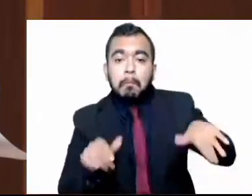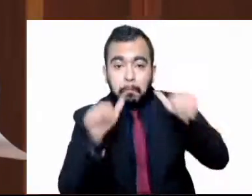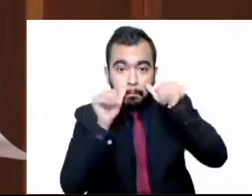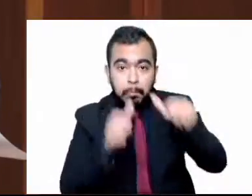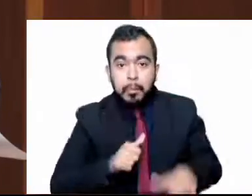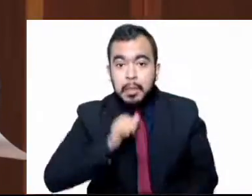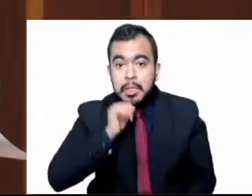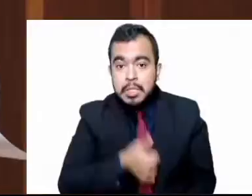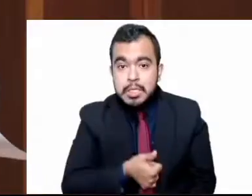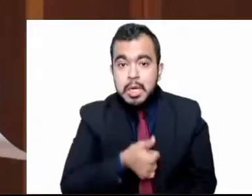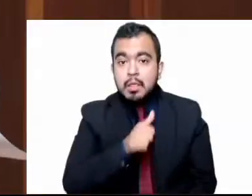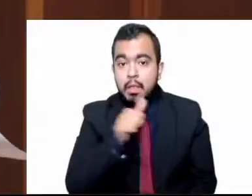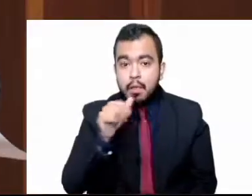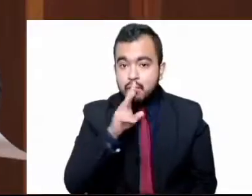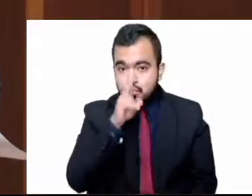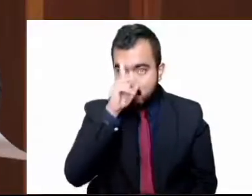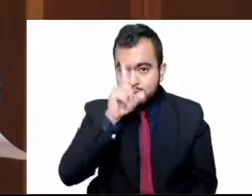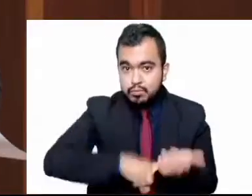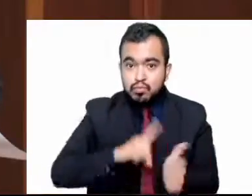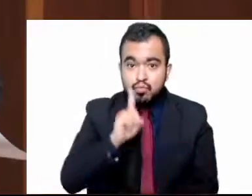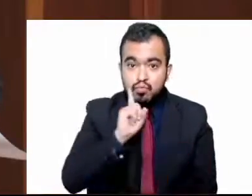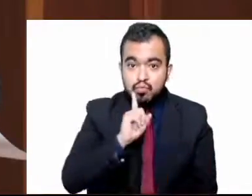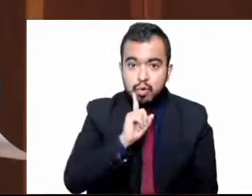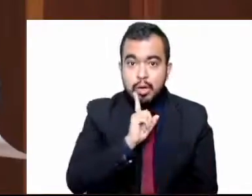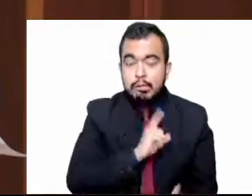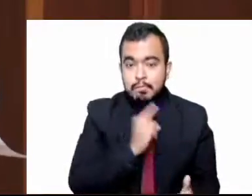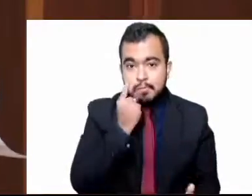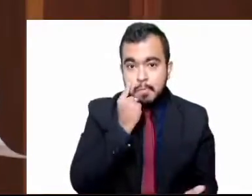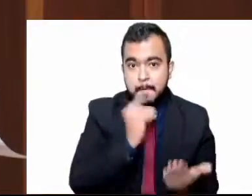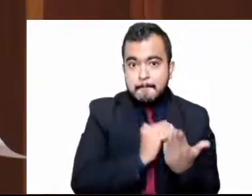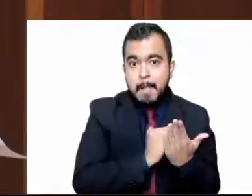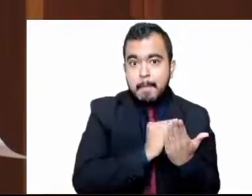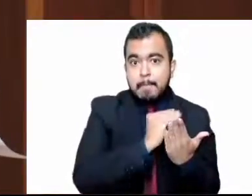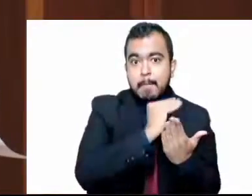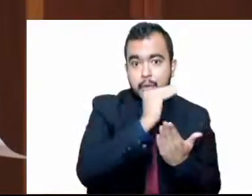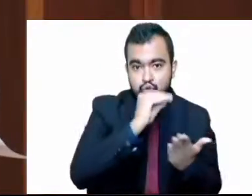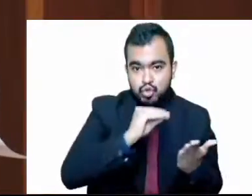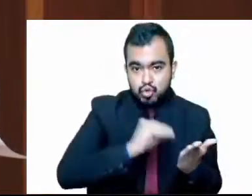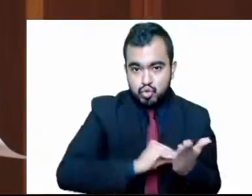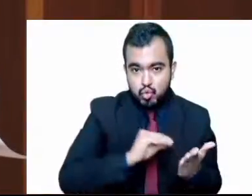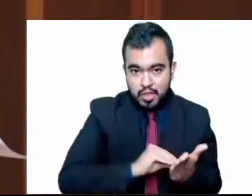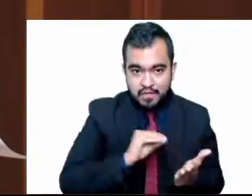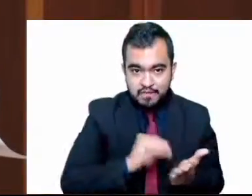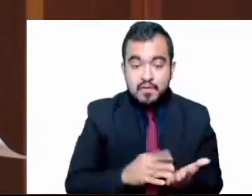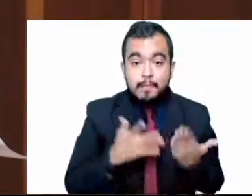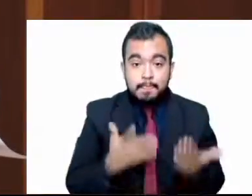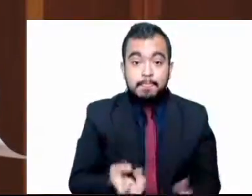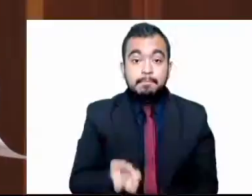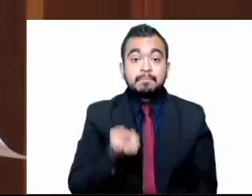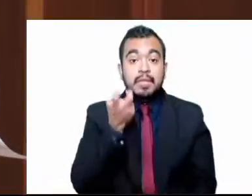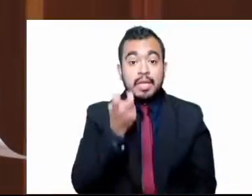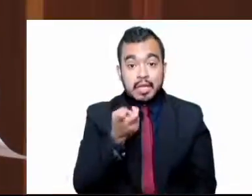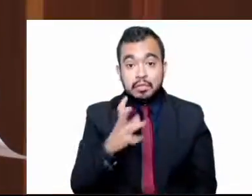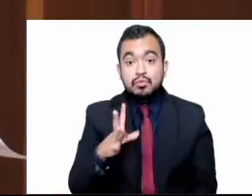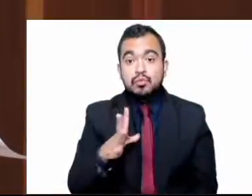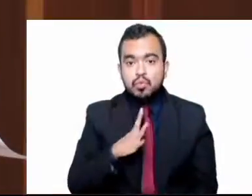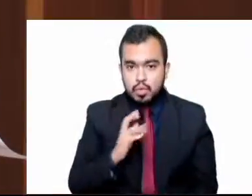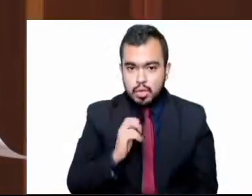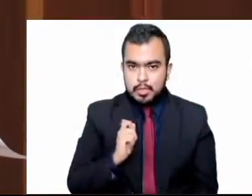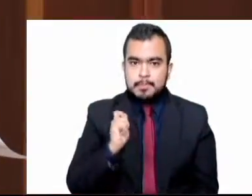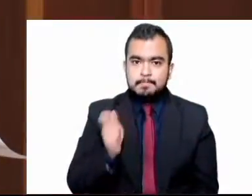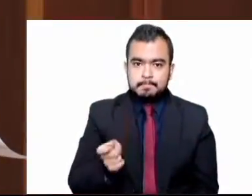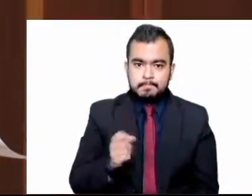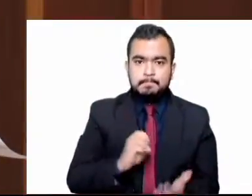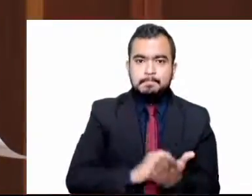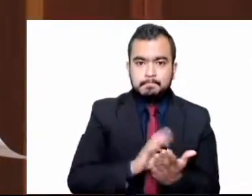comento que se encuentra todavía en ascenso. En este sentido, existen registros adicionales respecto a que en